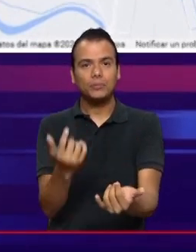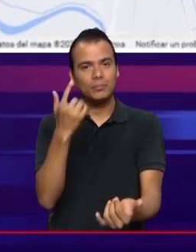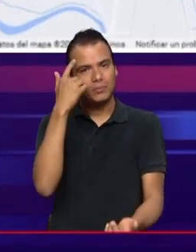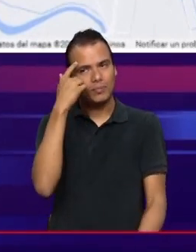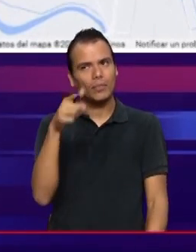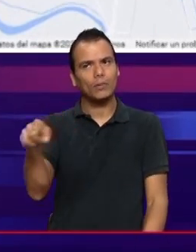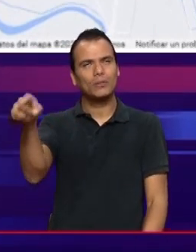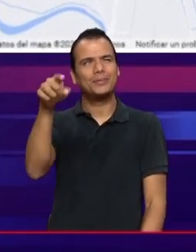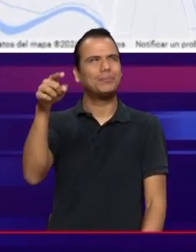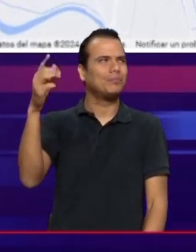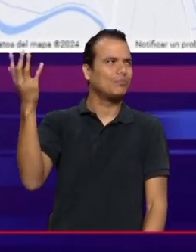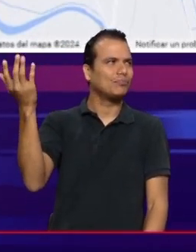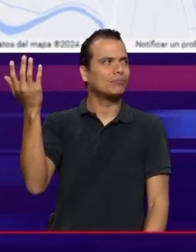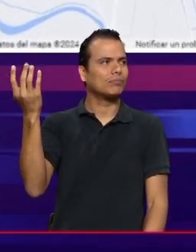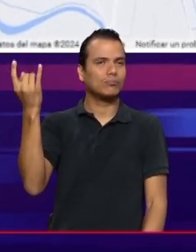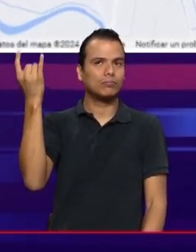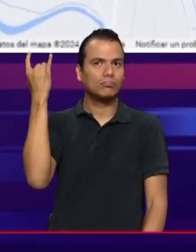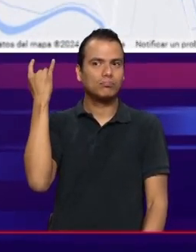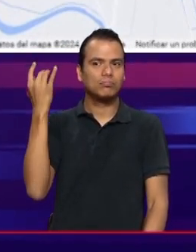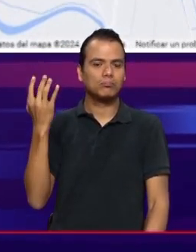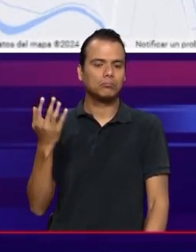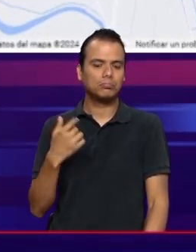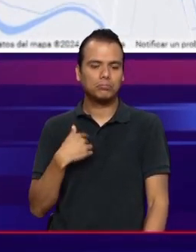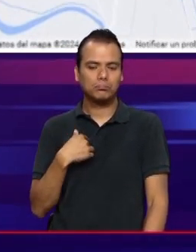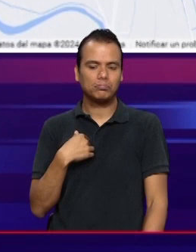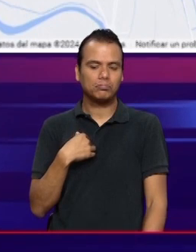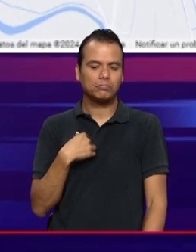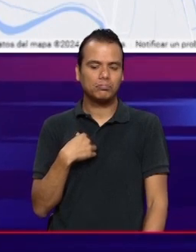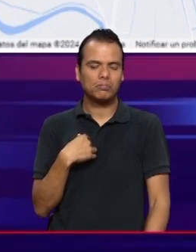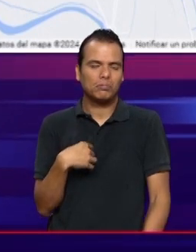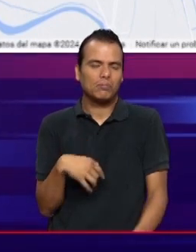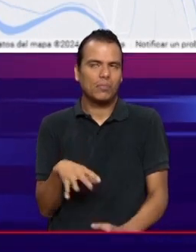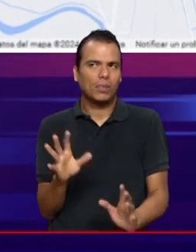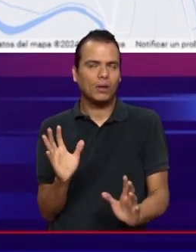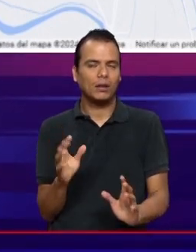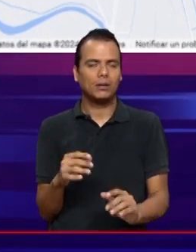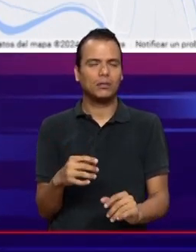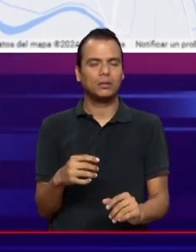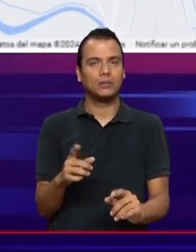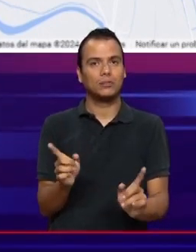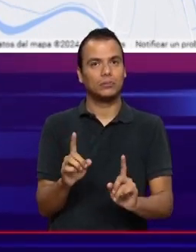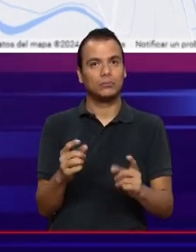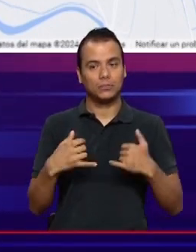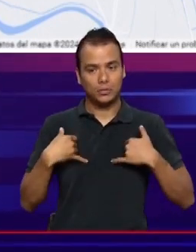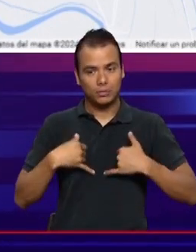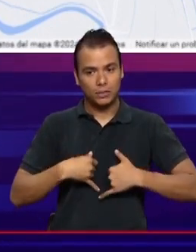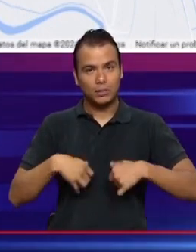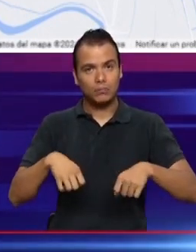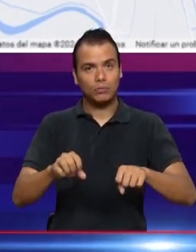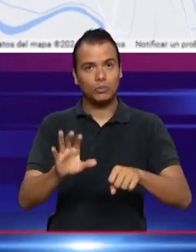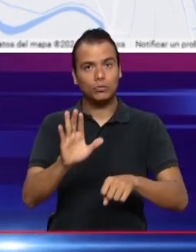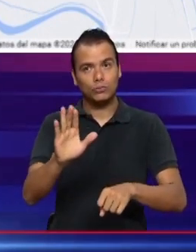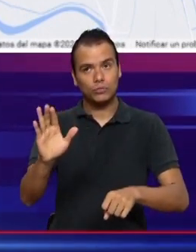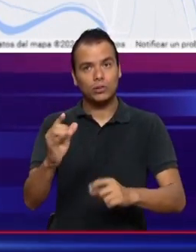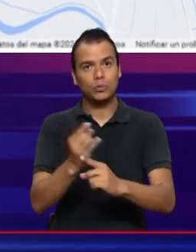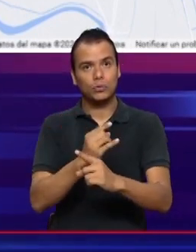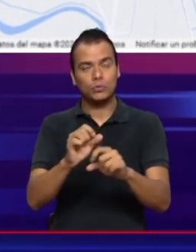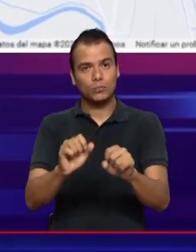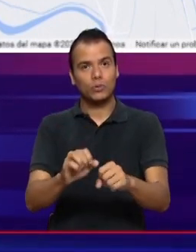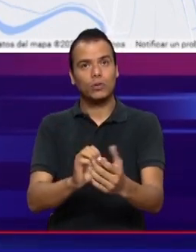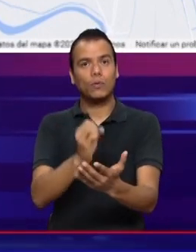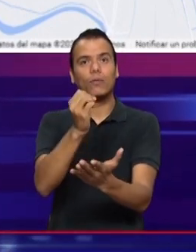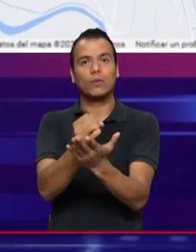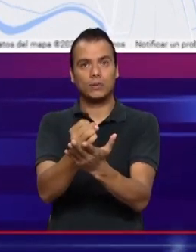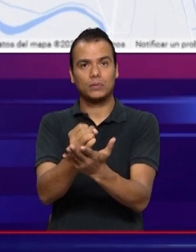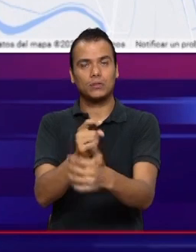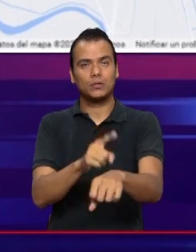dudas en lo que tiene que ver con el uso de unos elementos que es como el chaleco. El chaleco jamás ha sido suspendido para los motociclistas y es obligatorio